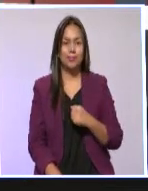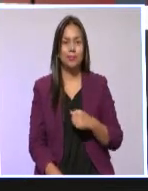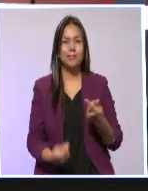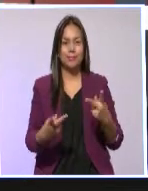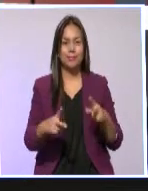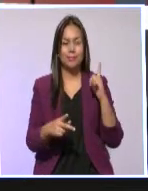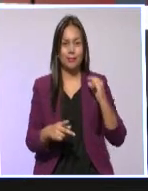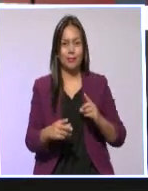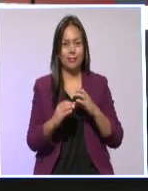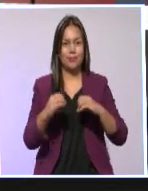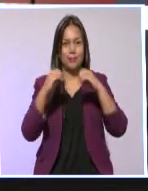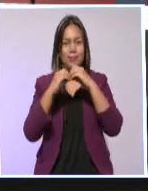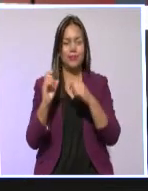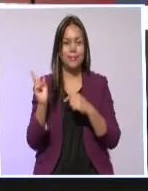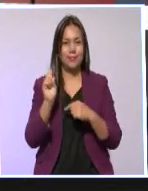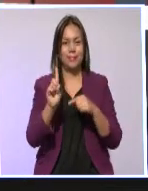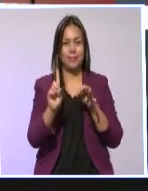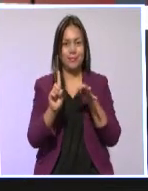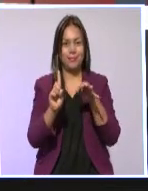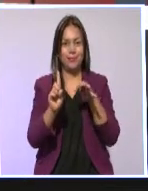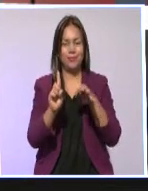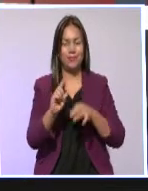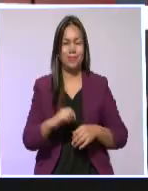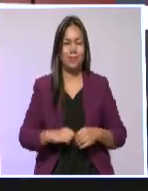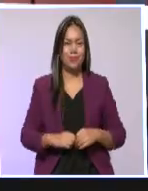nos amplía la información. Adelante.